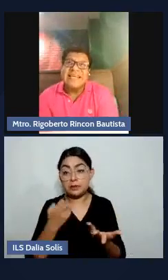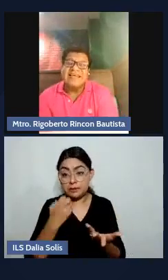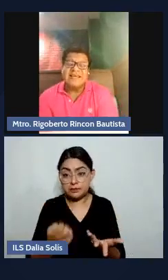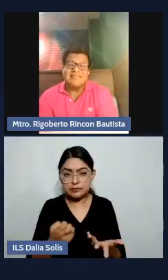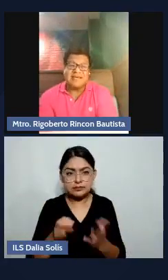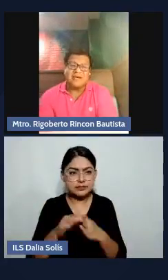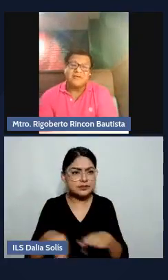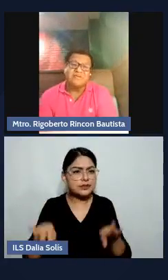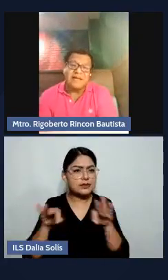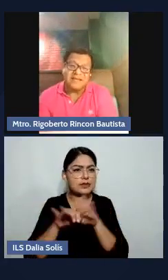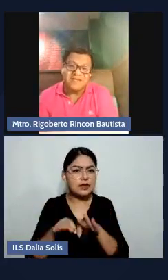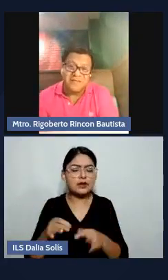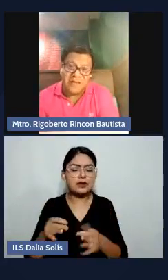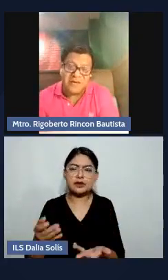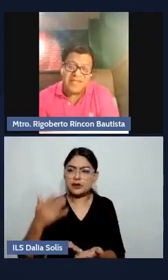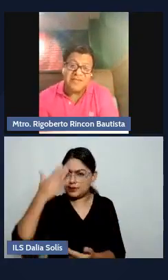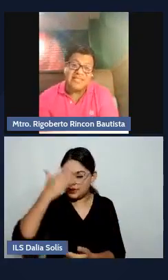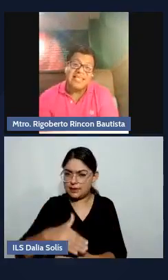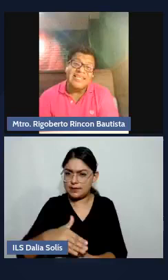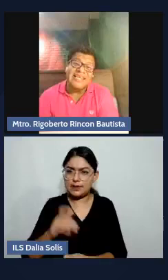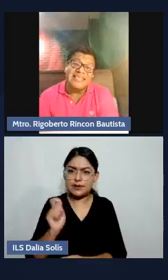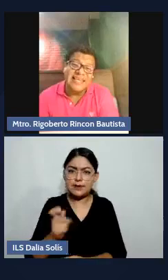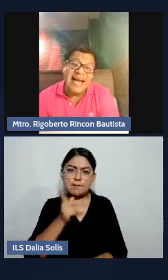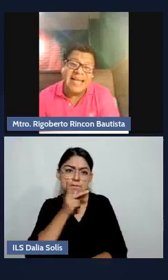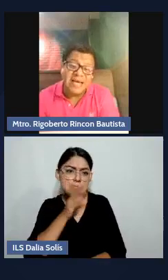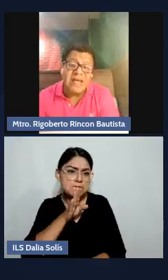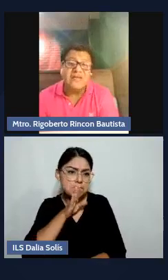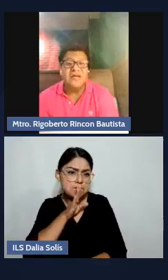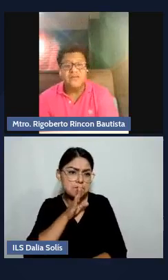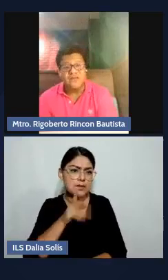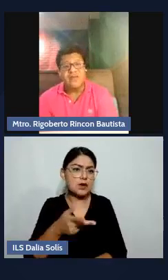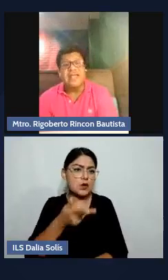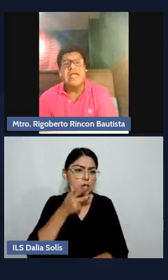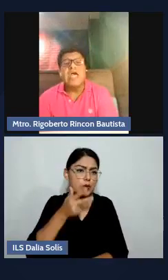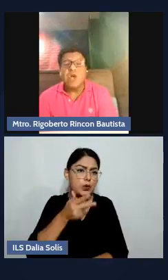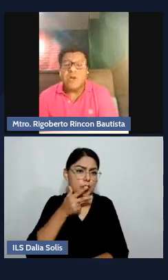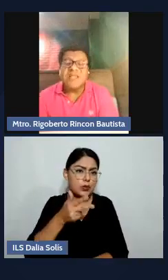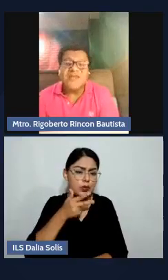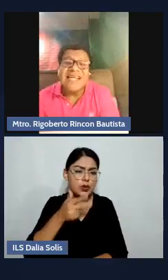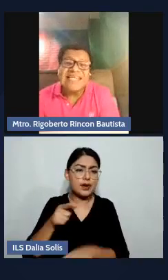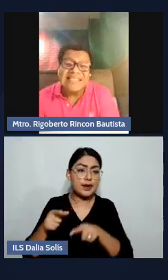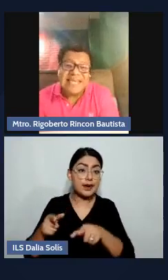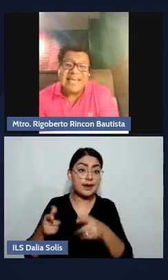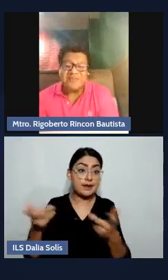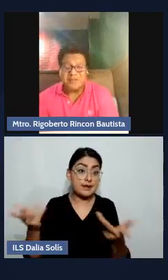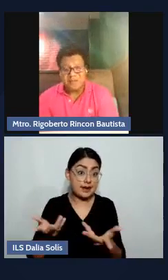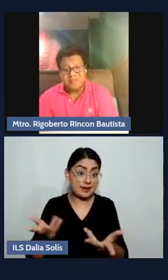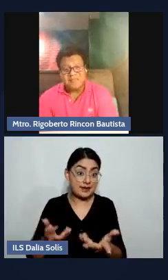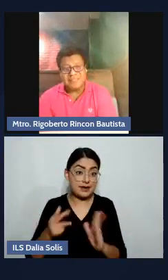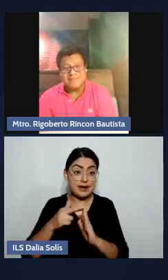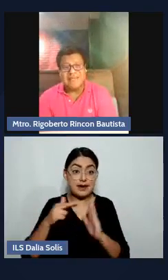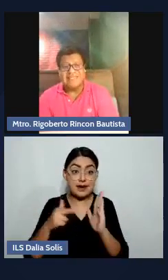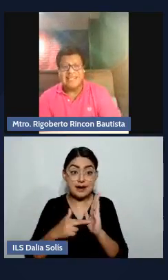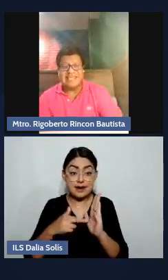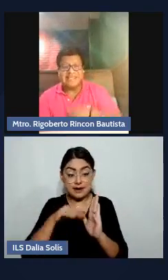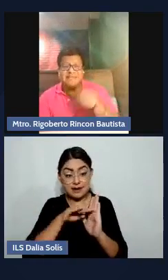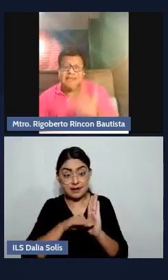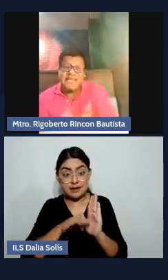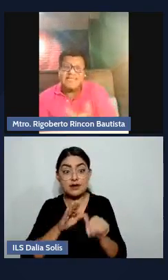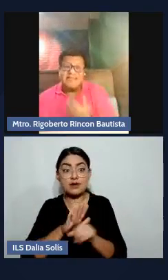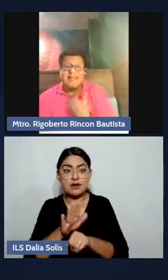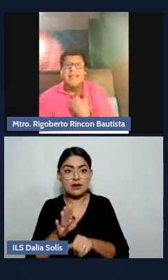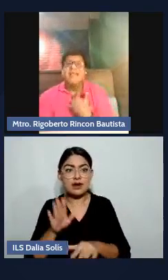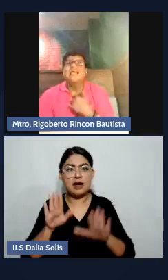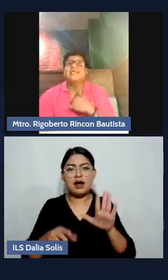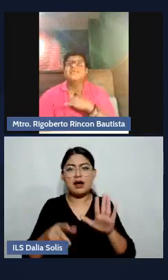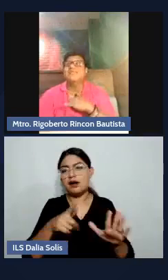los padres fumadores o qué tienen que hacer aquellos que fuman, cuáles son las reglas, porque muchas veces pareciera que se molestan el hecho